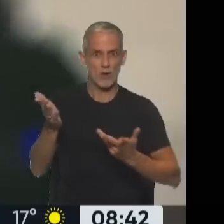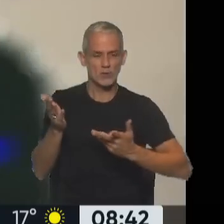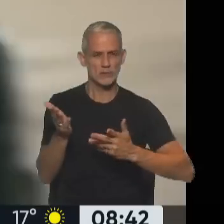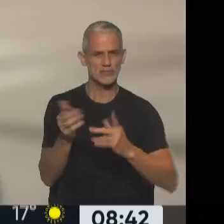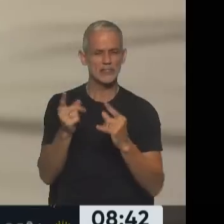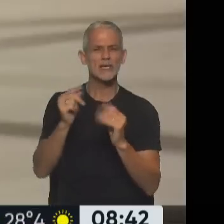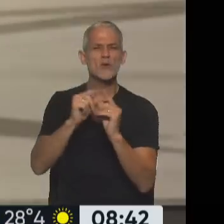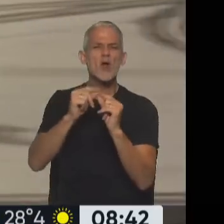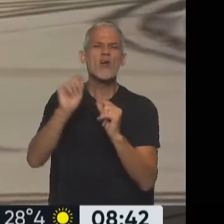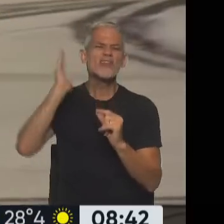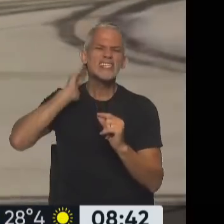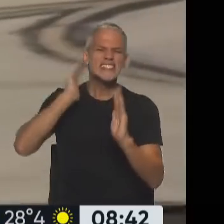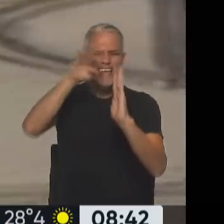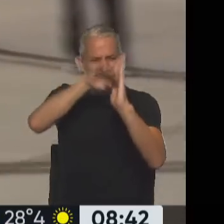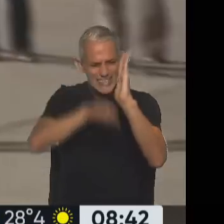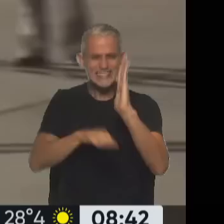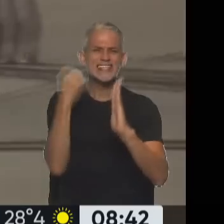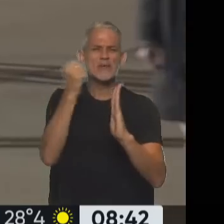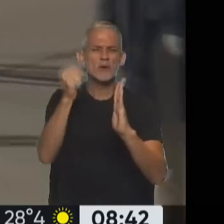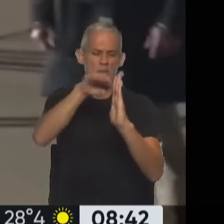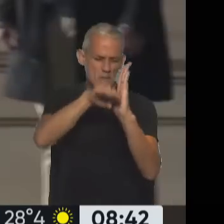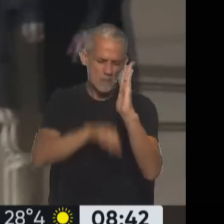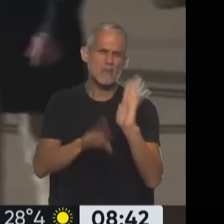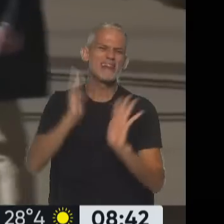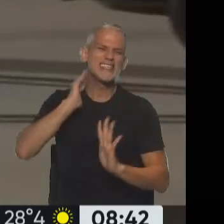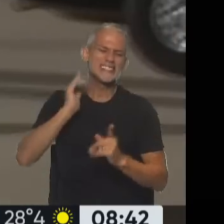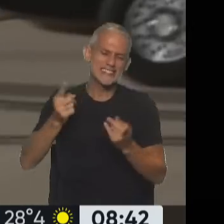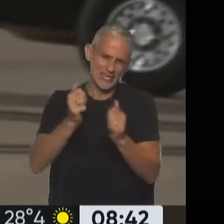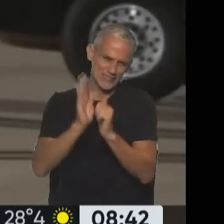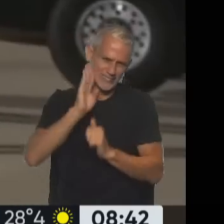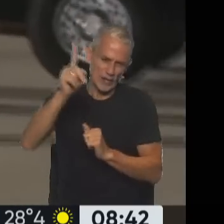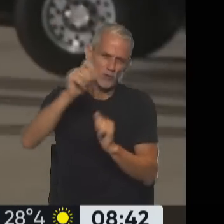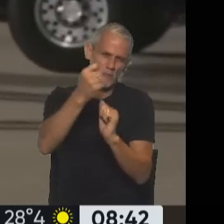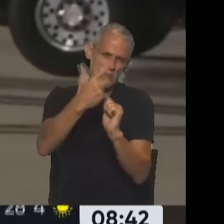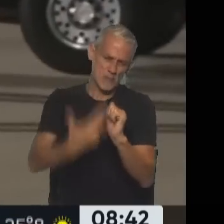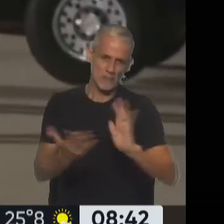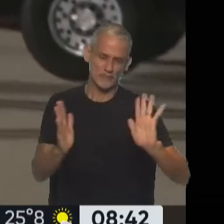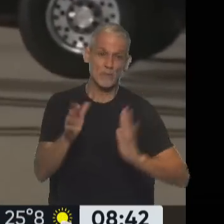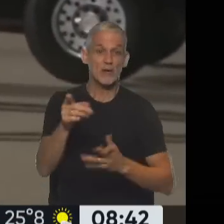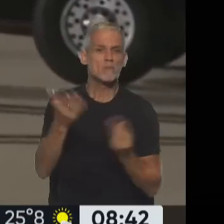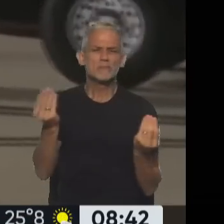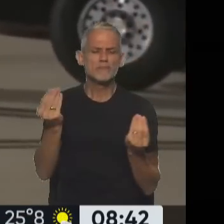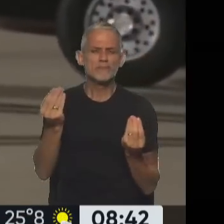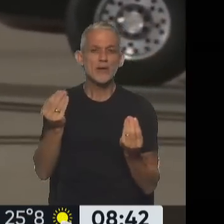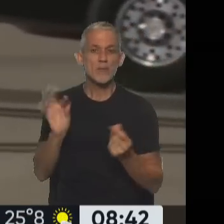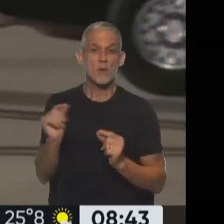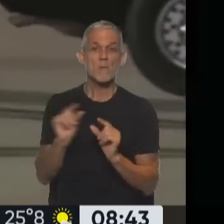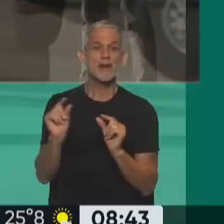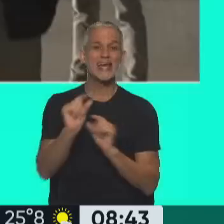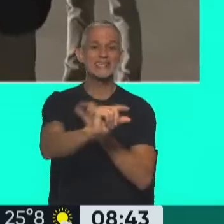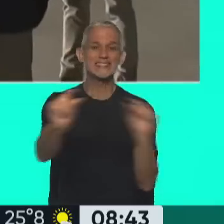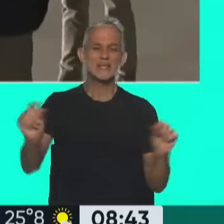número 16, ¿sí?, en importancia para los Estados Unidos, y lo que hace básicamente es financiar